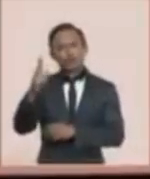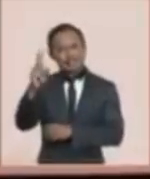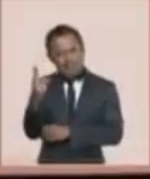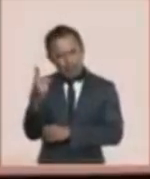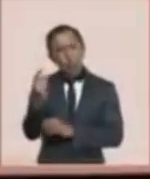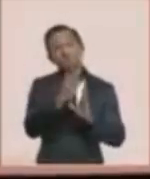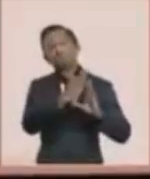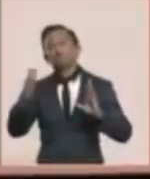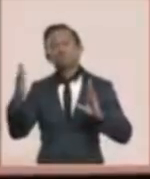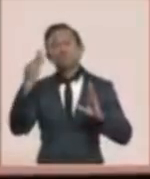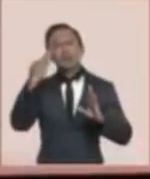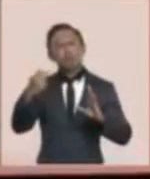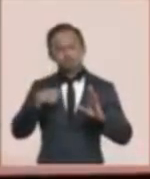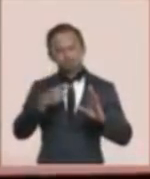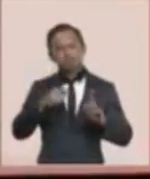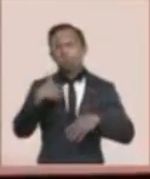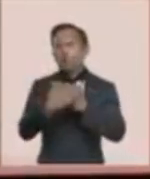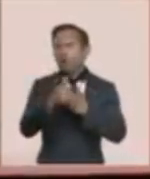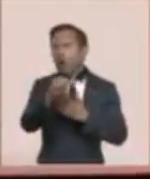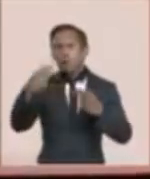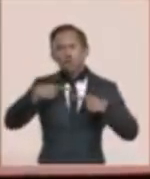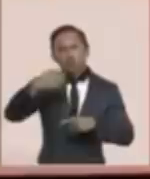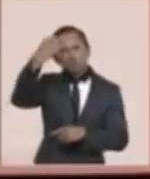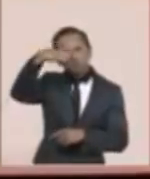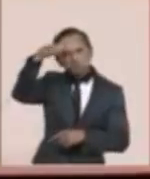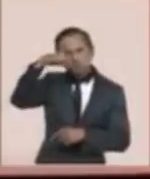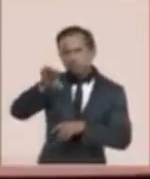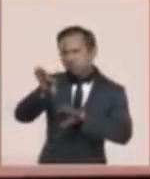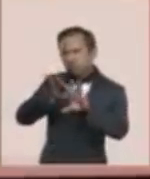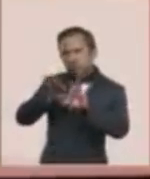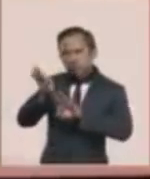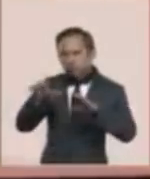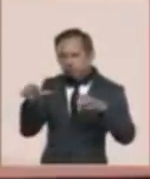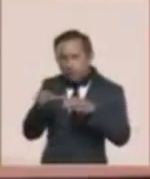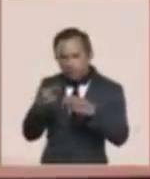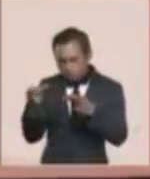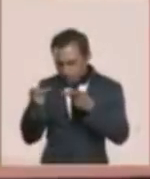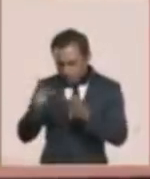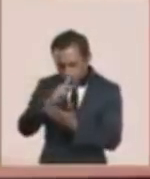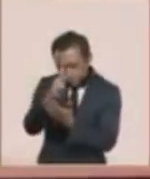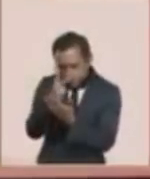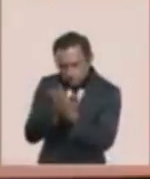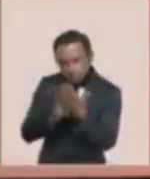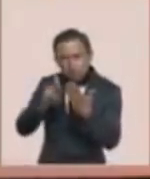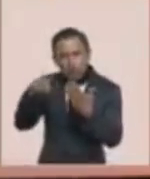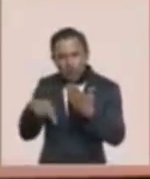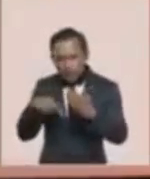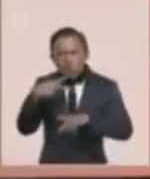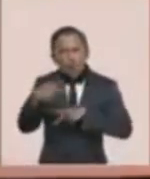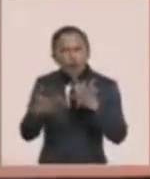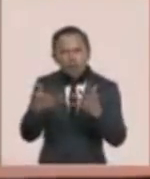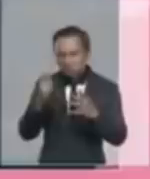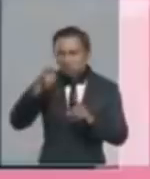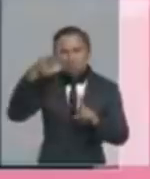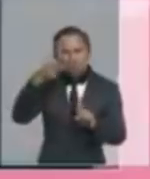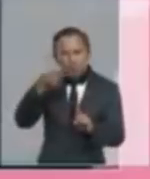plan y definir conjuntamente qué vamos a hacer, y en ese marco definir cómo se va